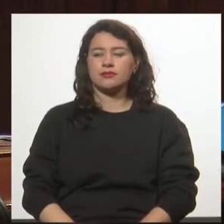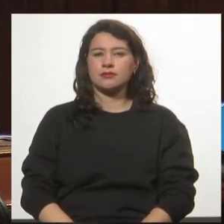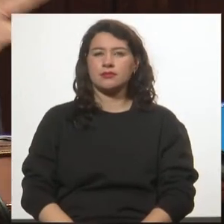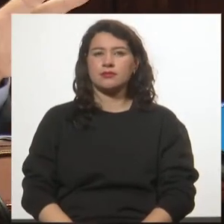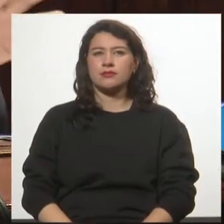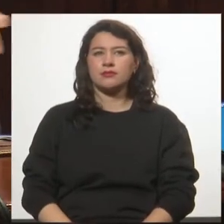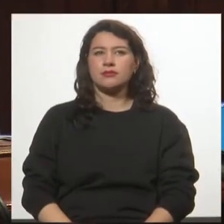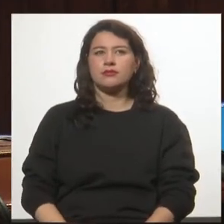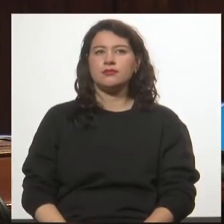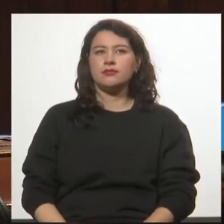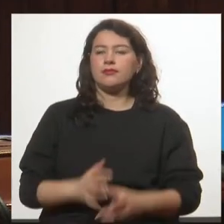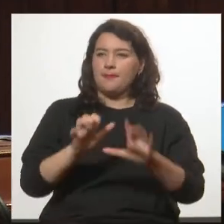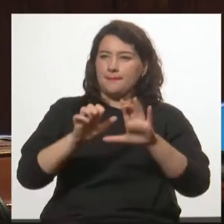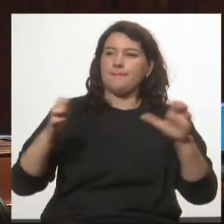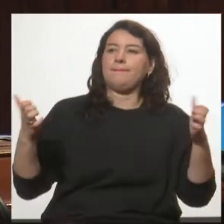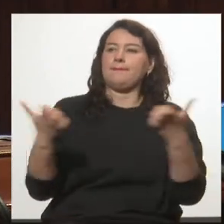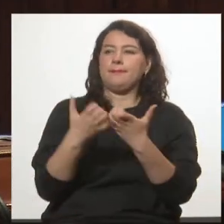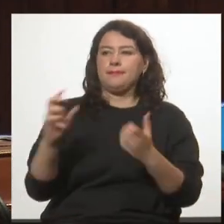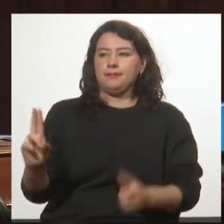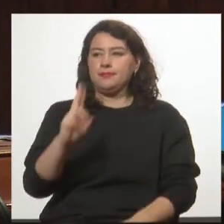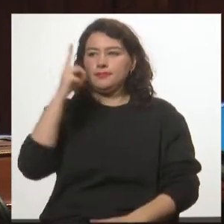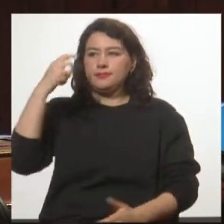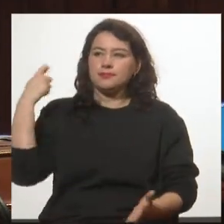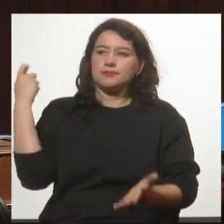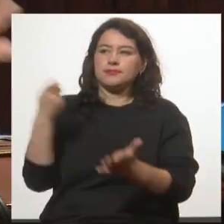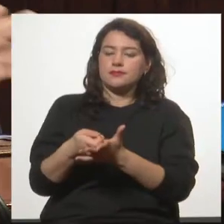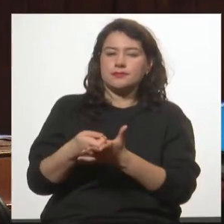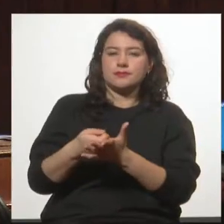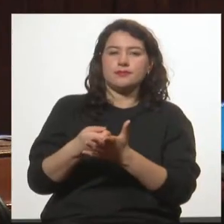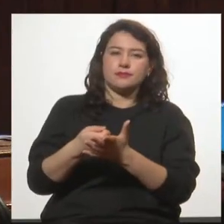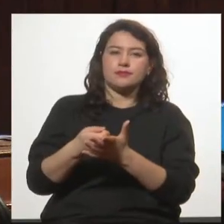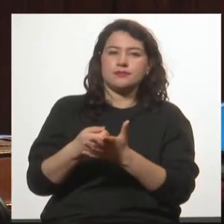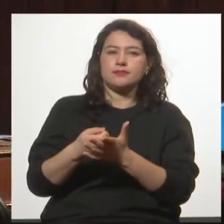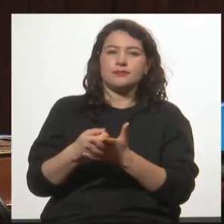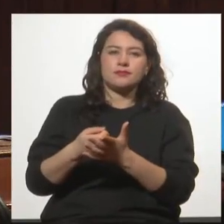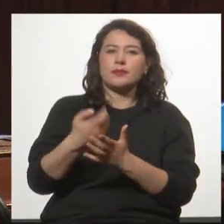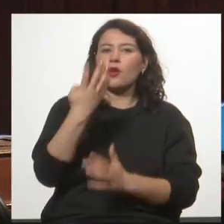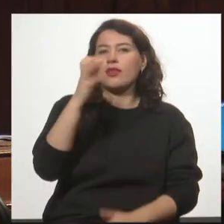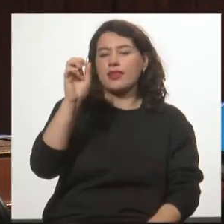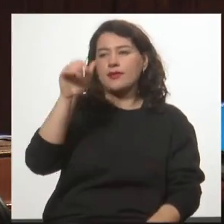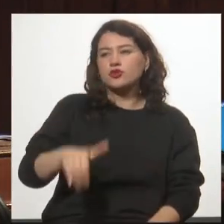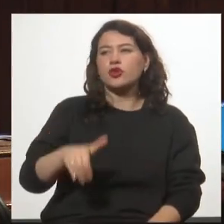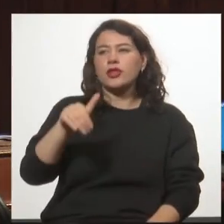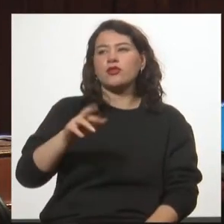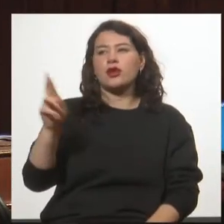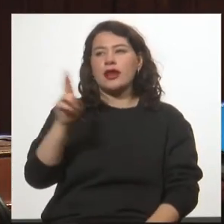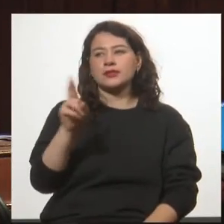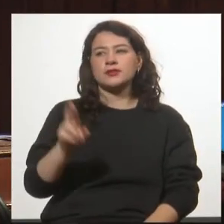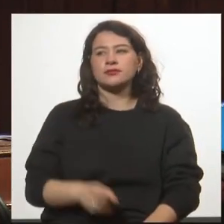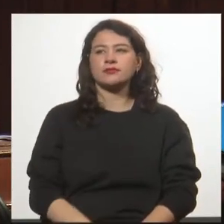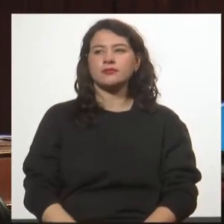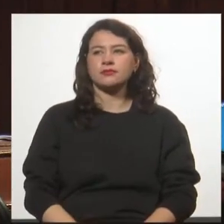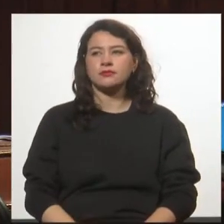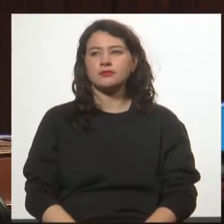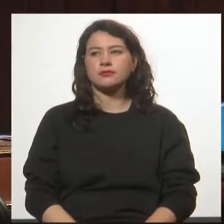tenemos estadios en el país y han costado cerca de los 40 millones de dólares